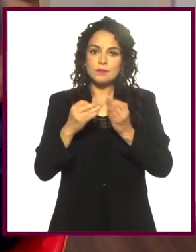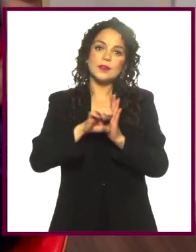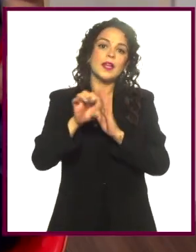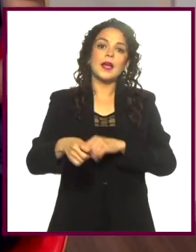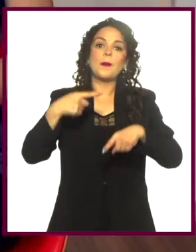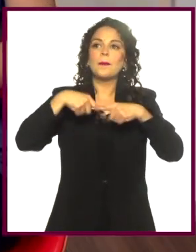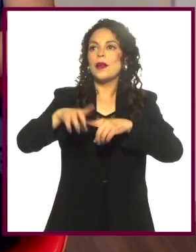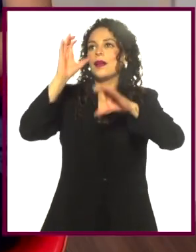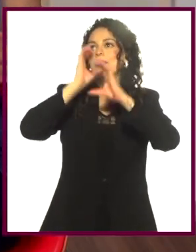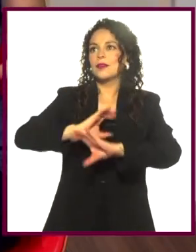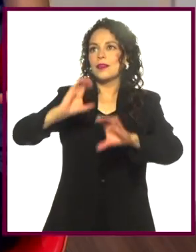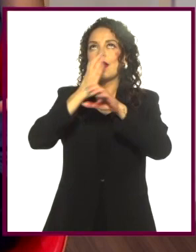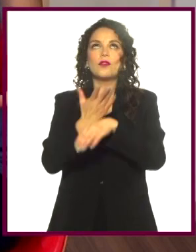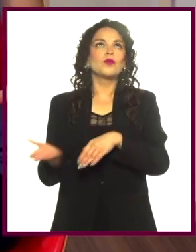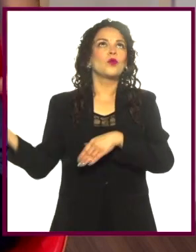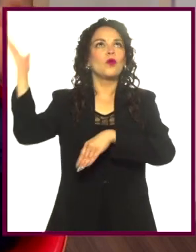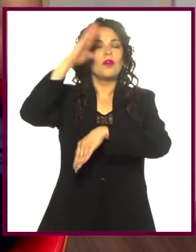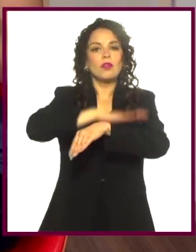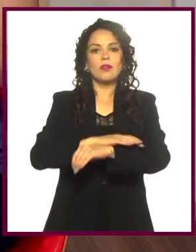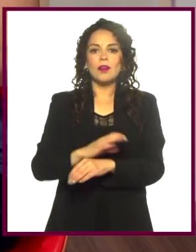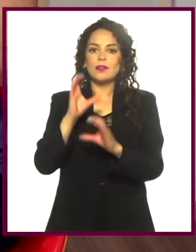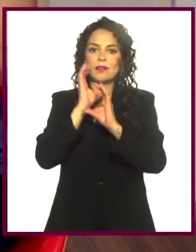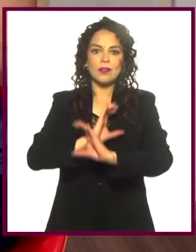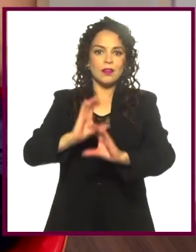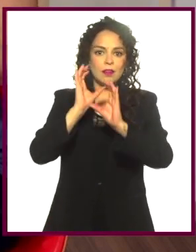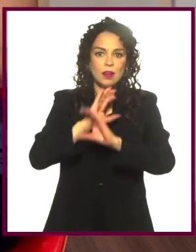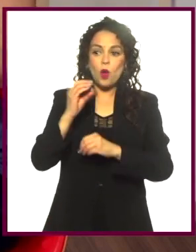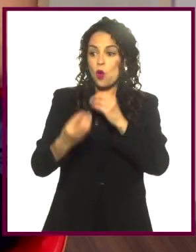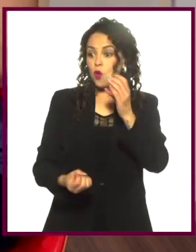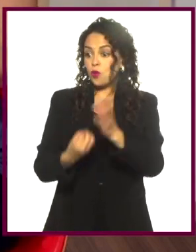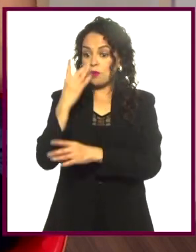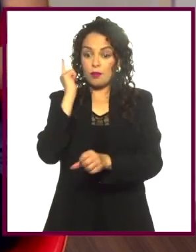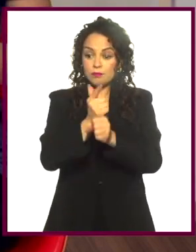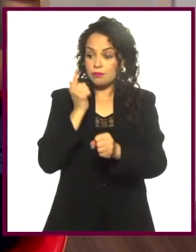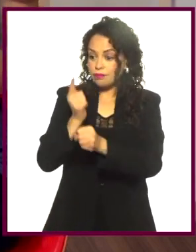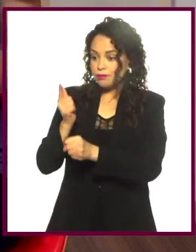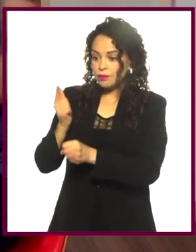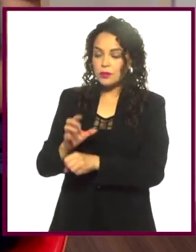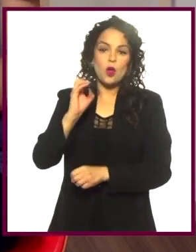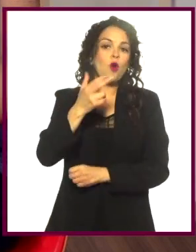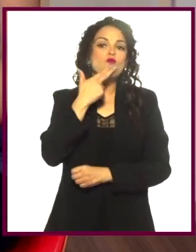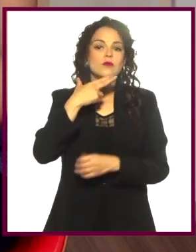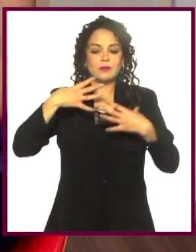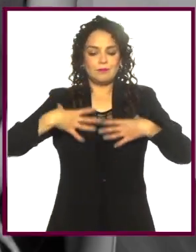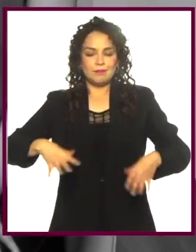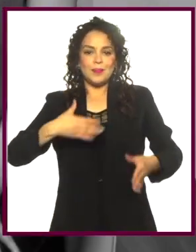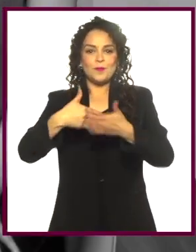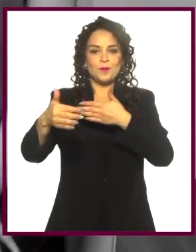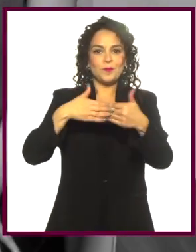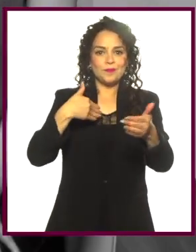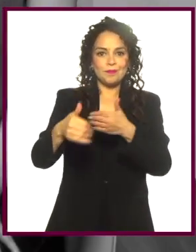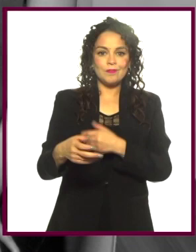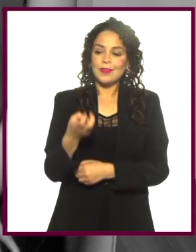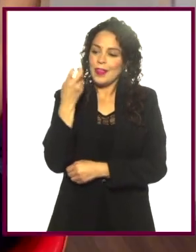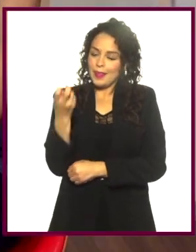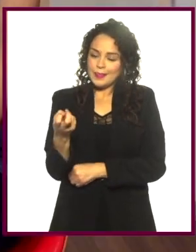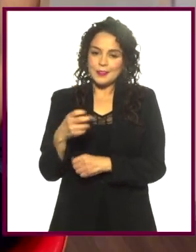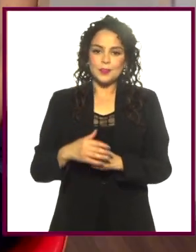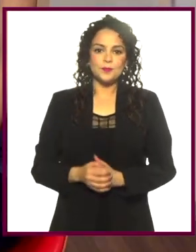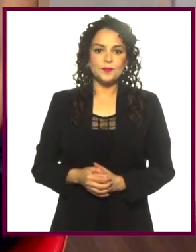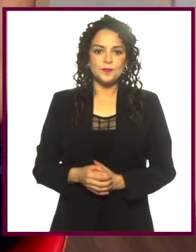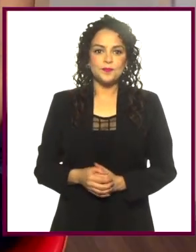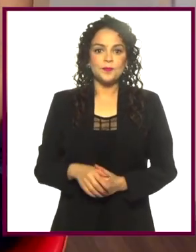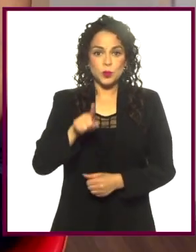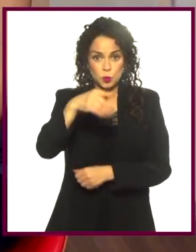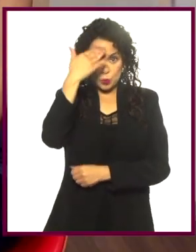que cantamos las canciones todo el día, los que divulgamos los nuevos descubrimientos o los que usamos la ropa de moda. ¿Y saben